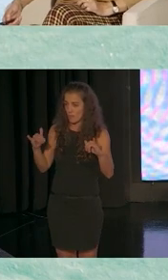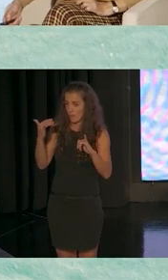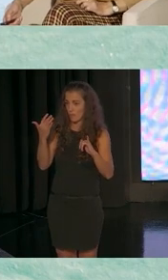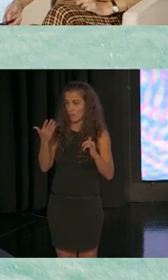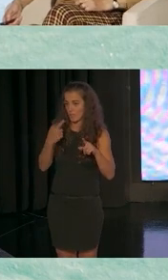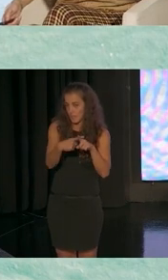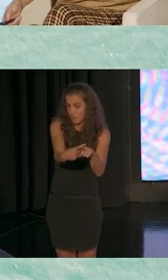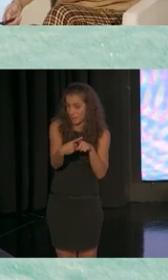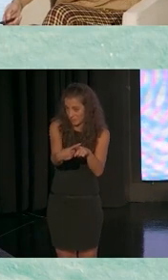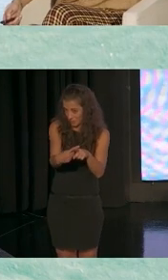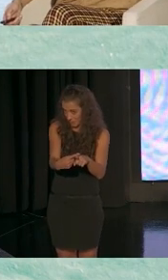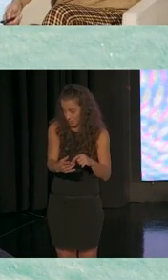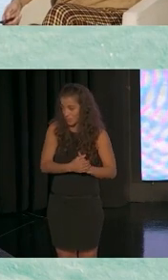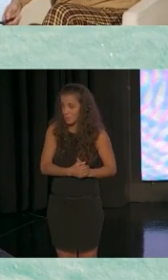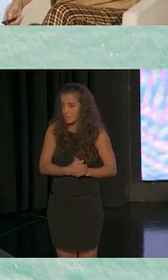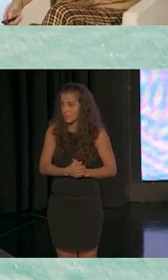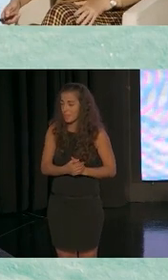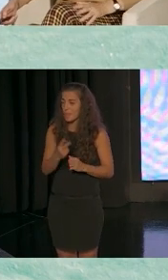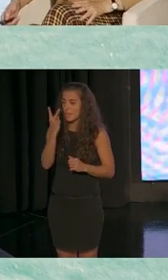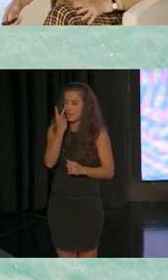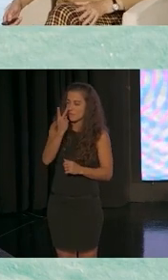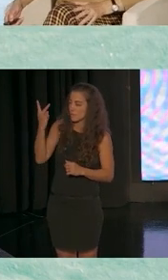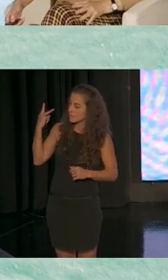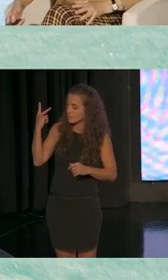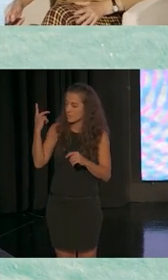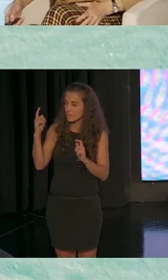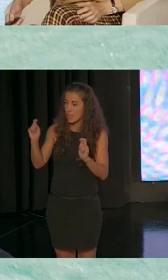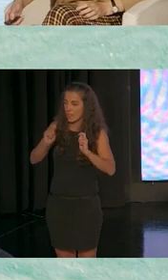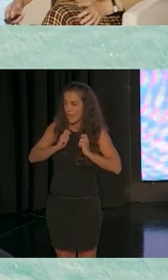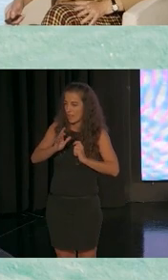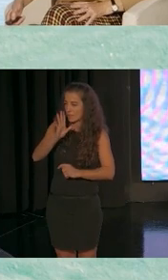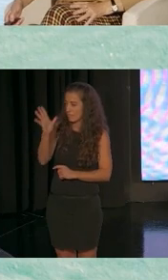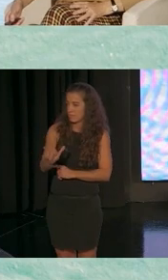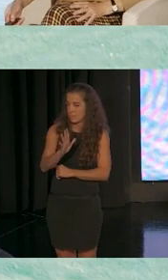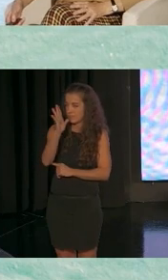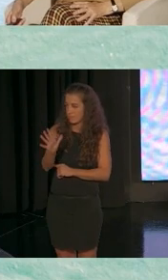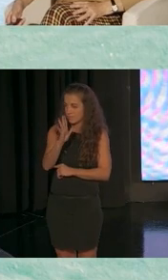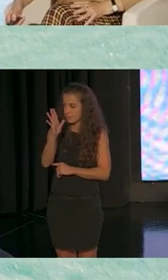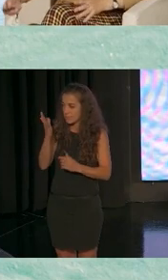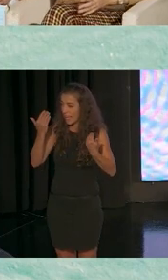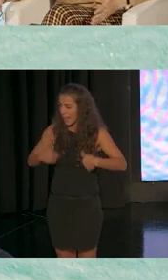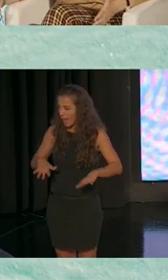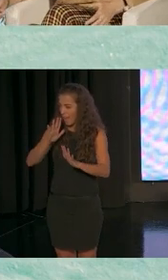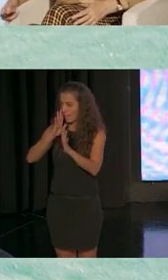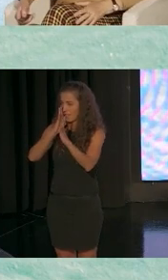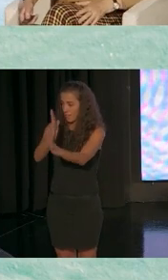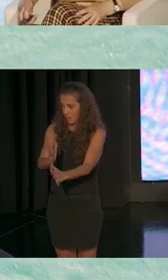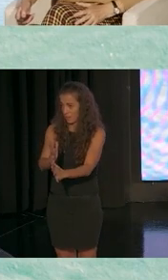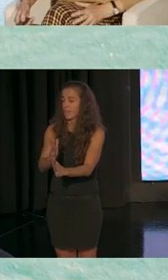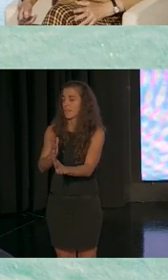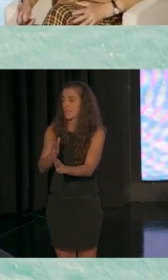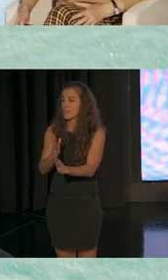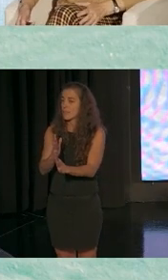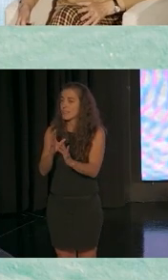eh uno miramos para atrás y nos parece quei increíble no que llevemos ya 10 años no con